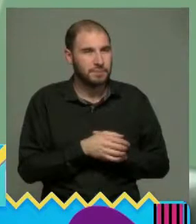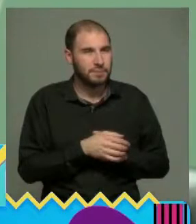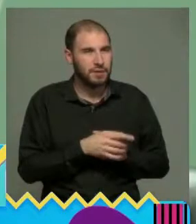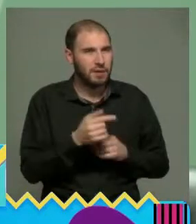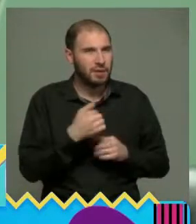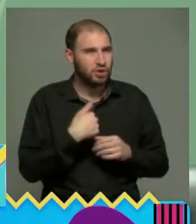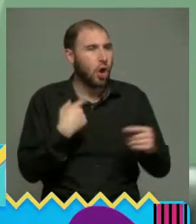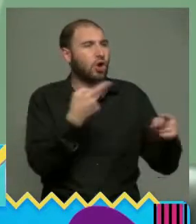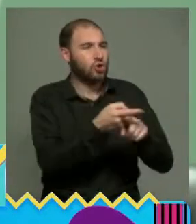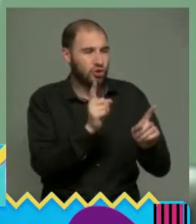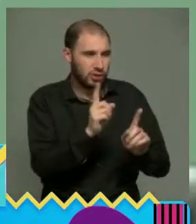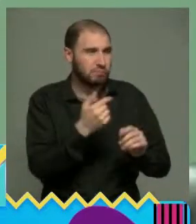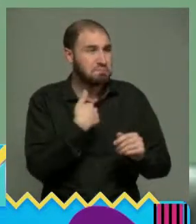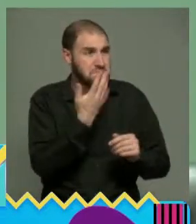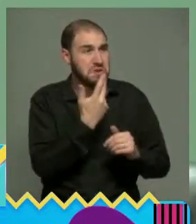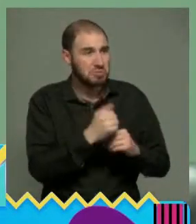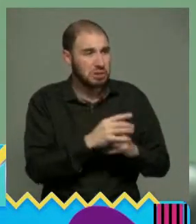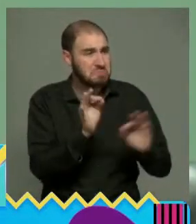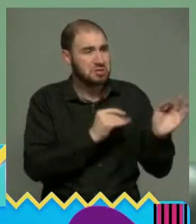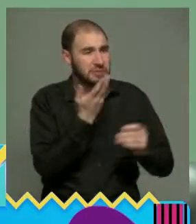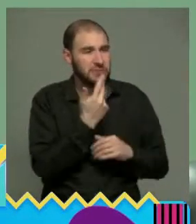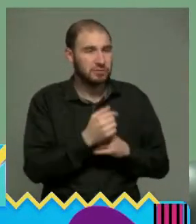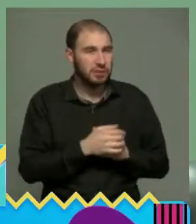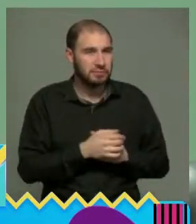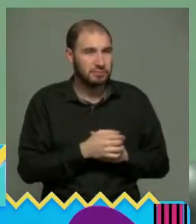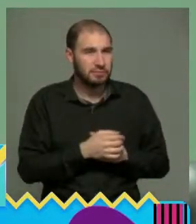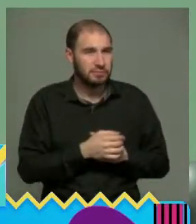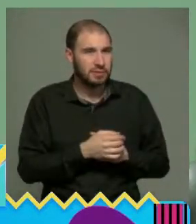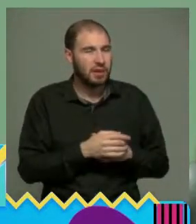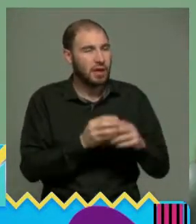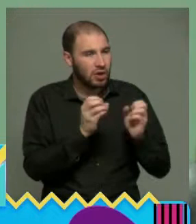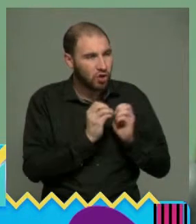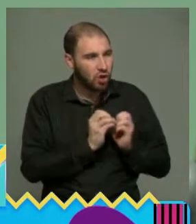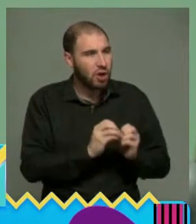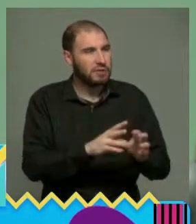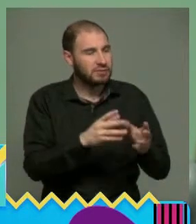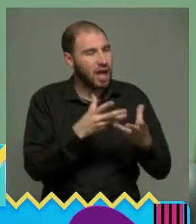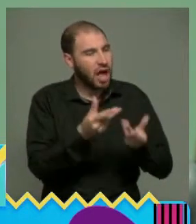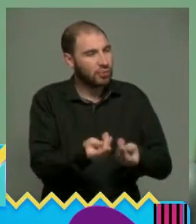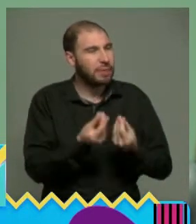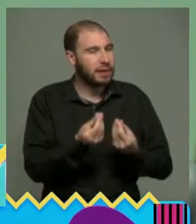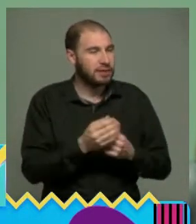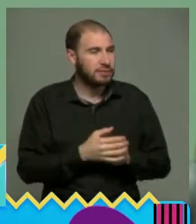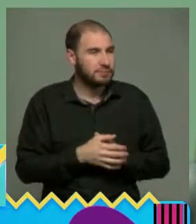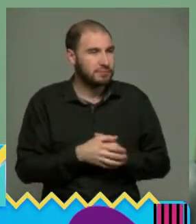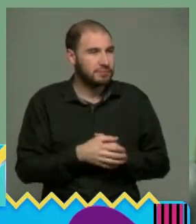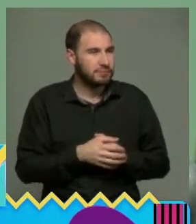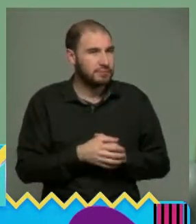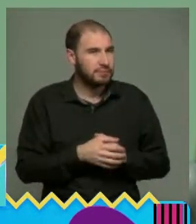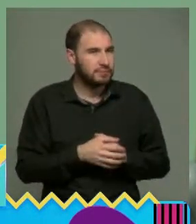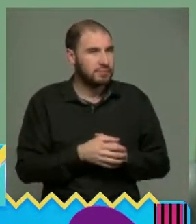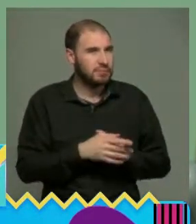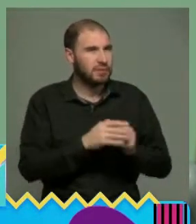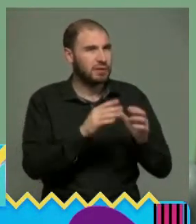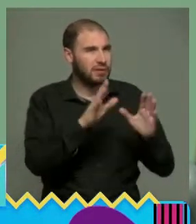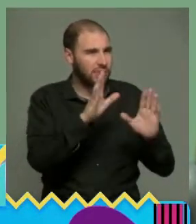yo no estoy en contra, me gusta el proyecto. Como inicio va a servir para bajar un poco